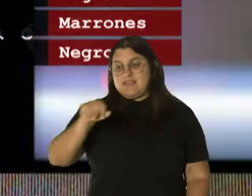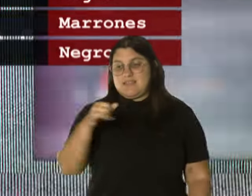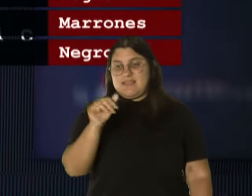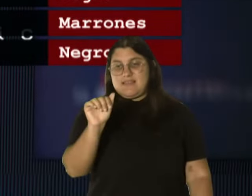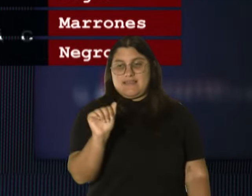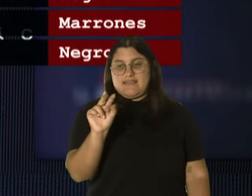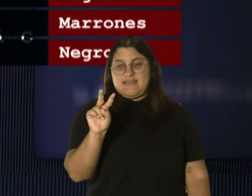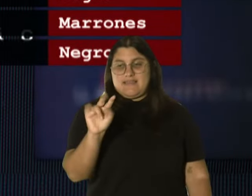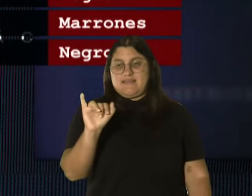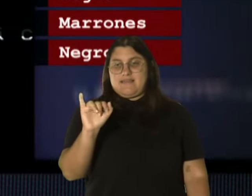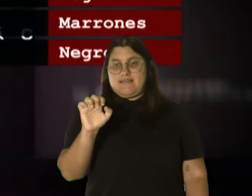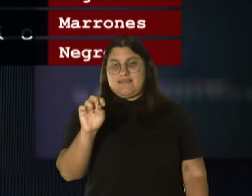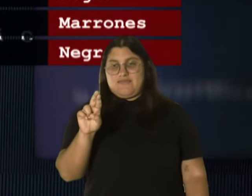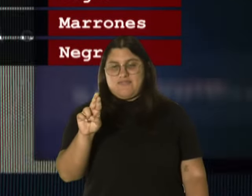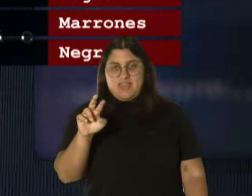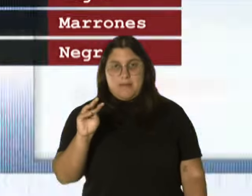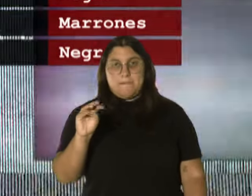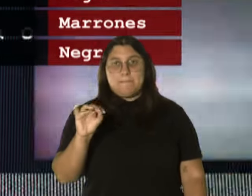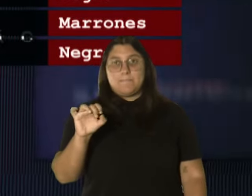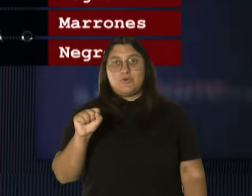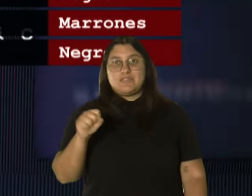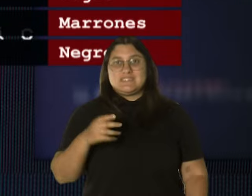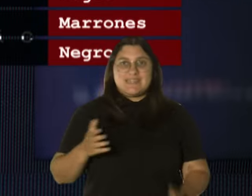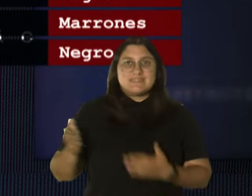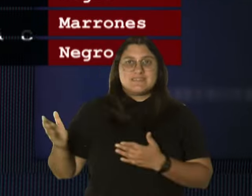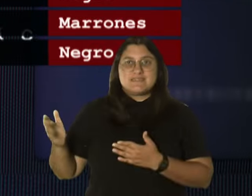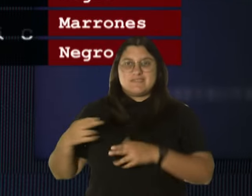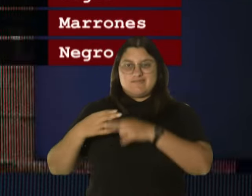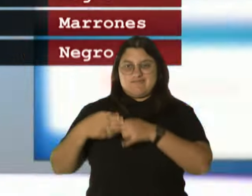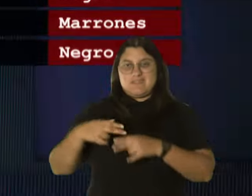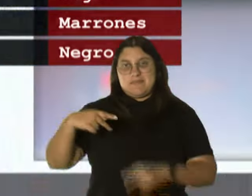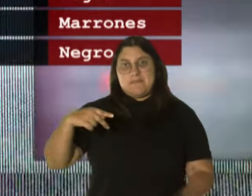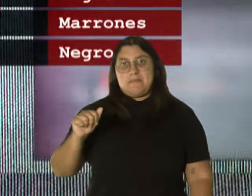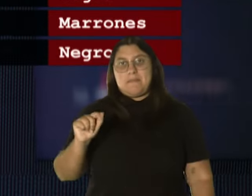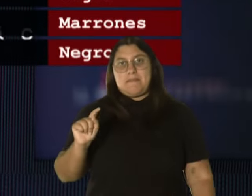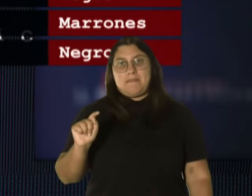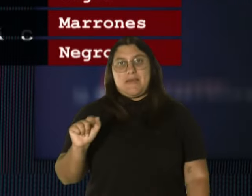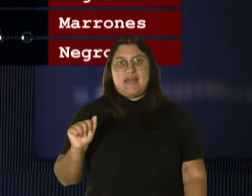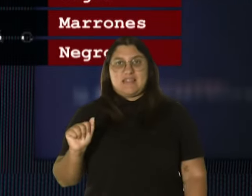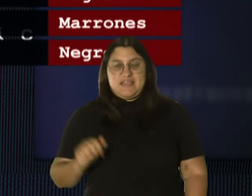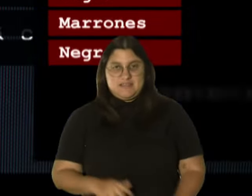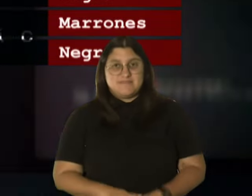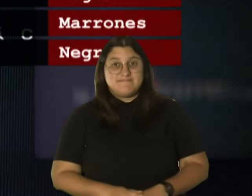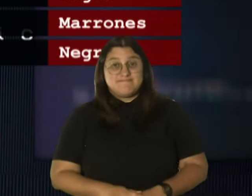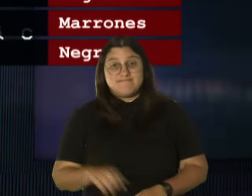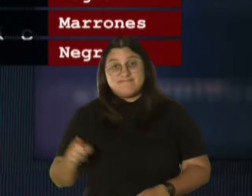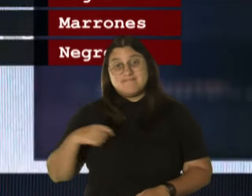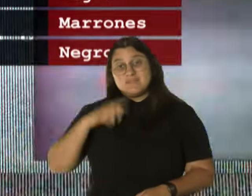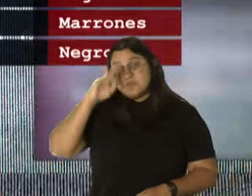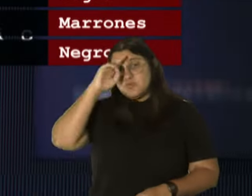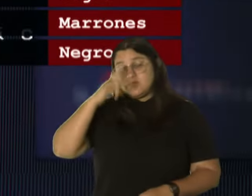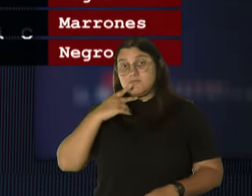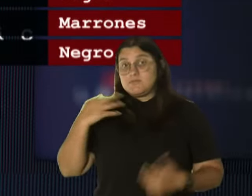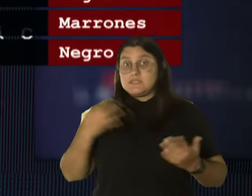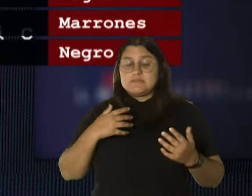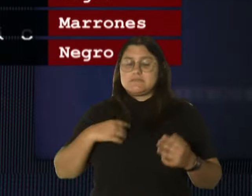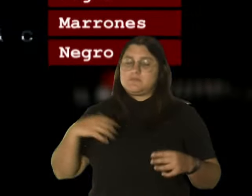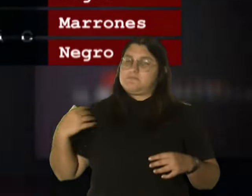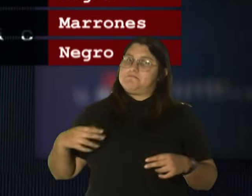Moisés un pie res Escalante mejor conocido como pata quien pues se conoce como una persona